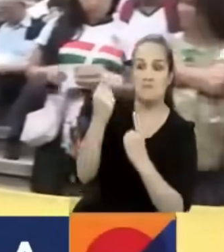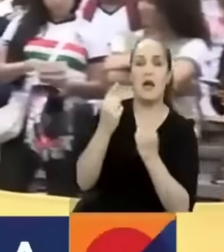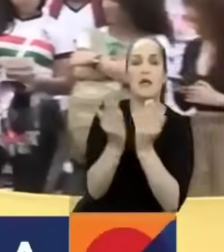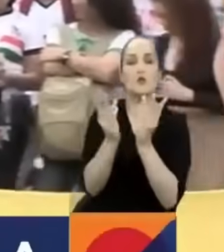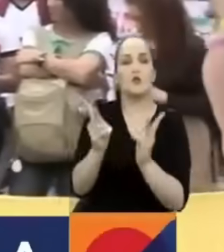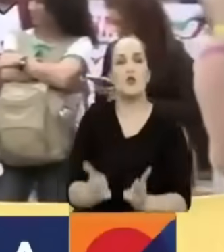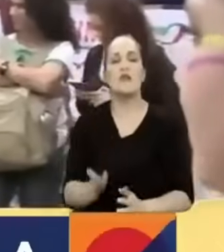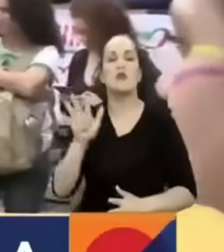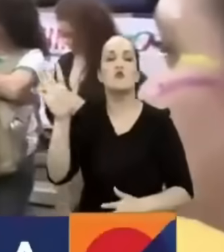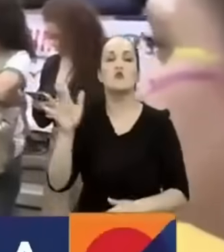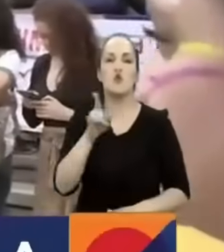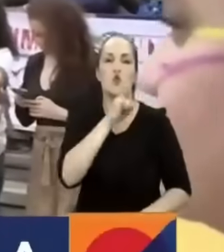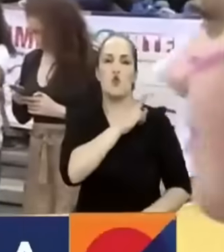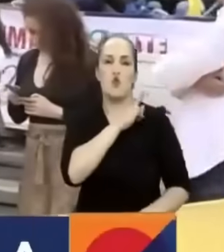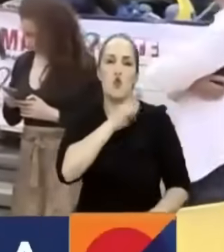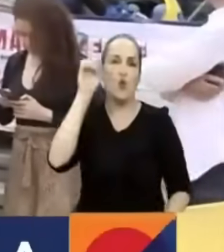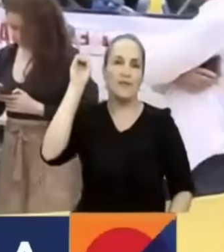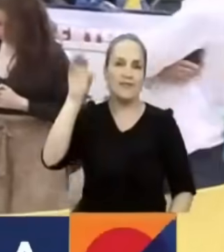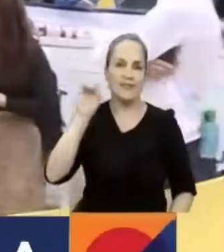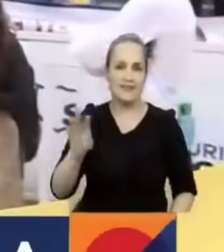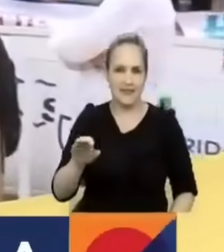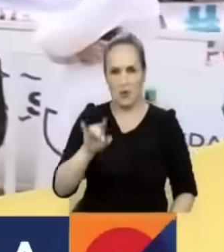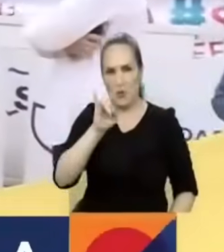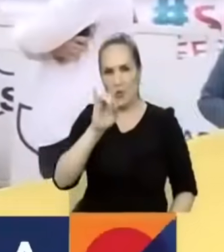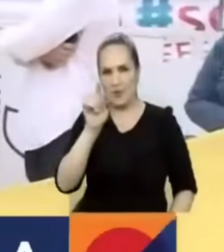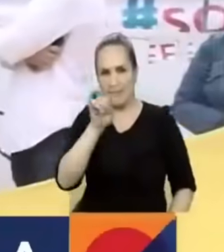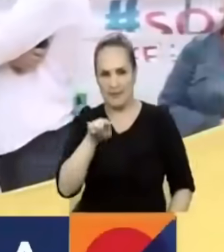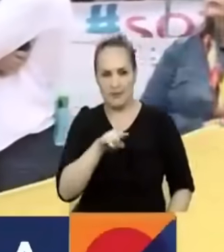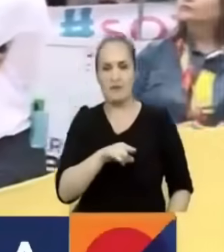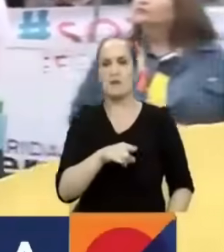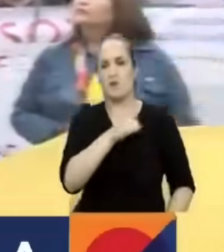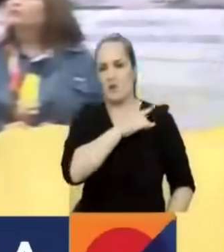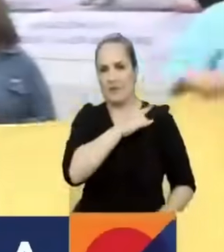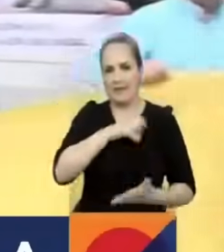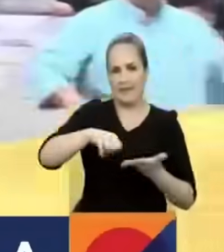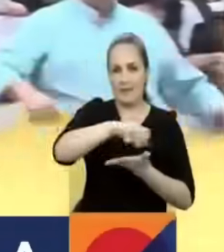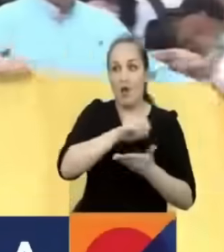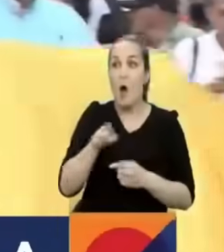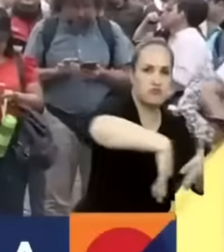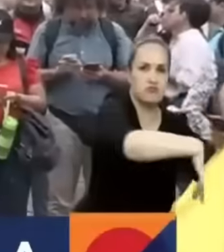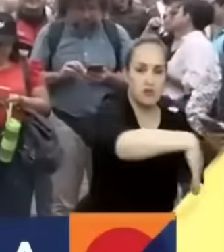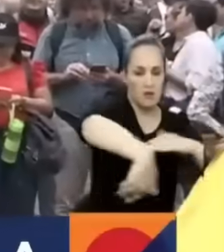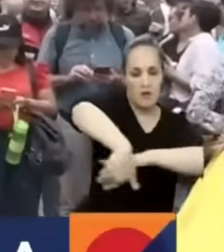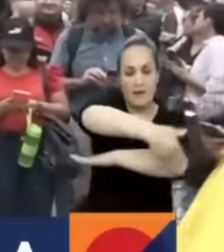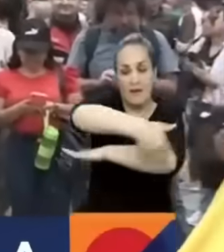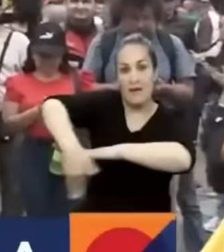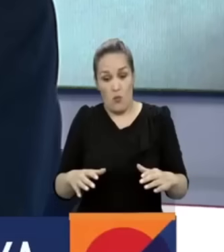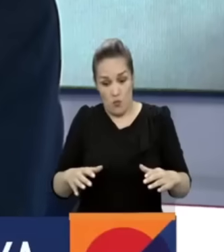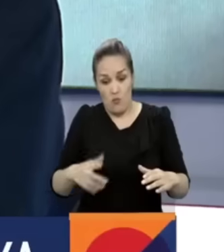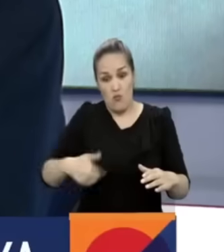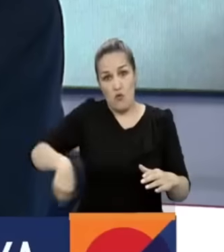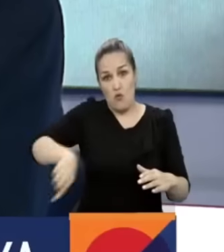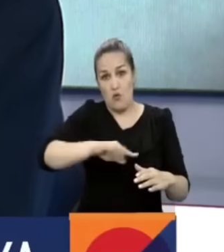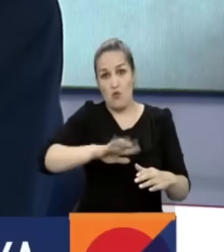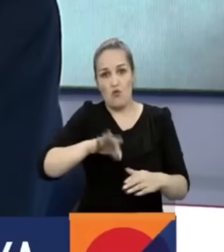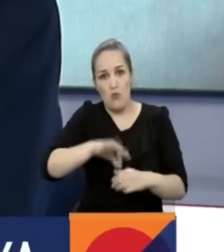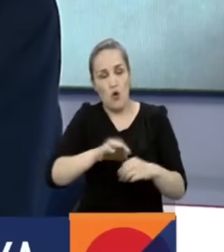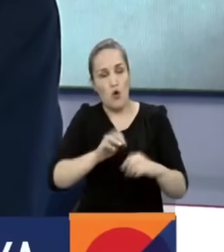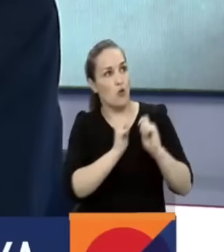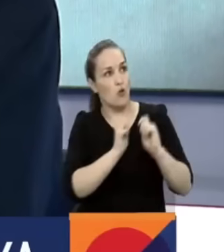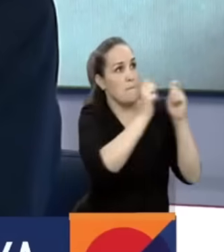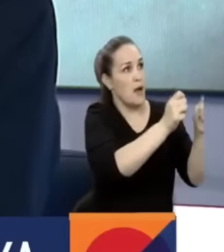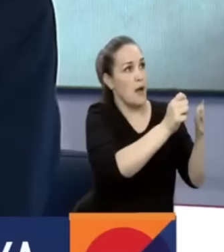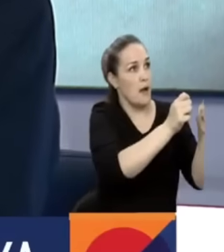Universidad Industrial de Santander, quienes se vienen desplazando desde la carrera 27 para 19 entre...